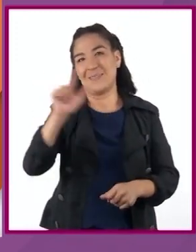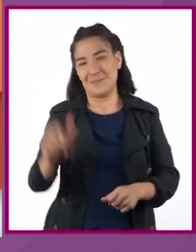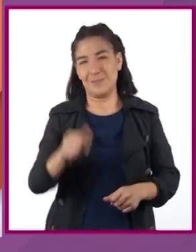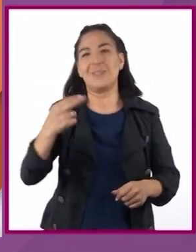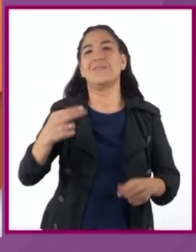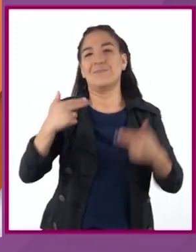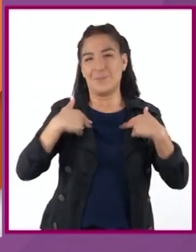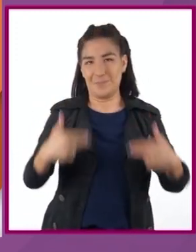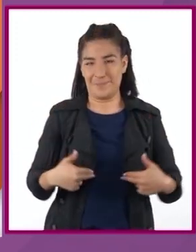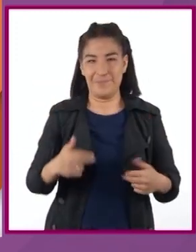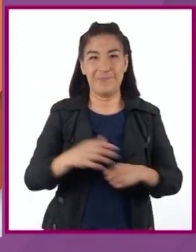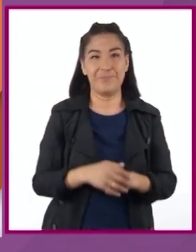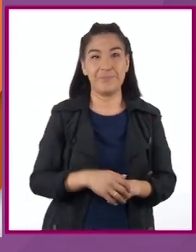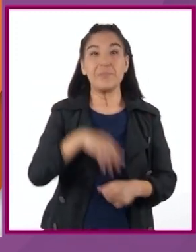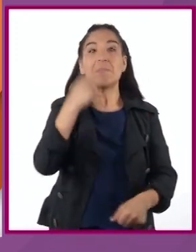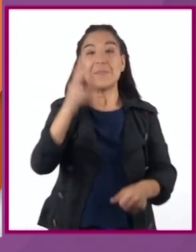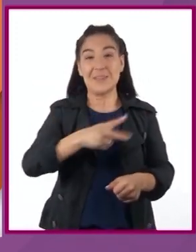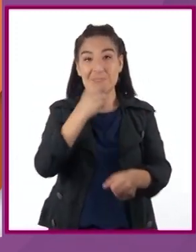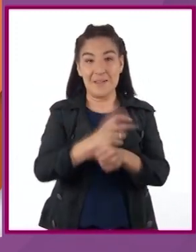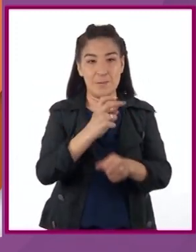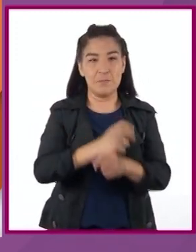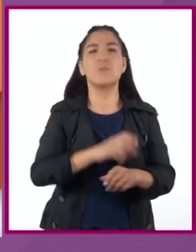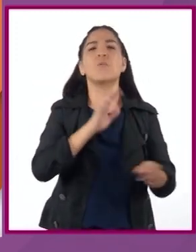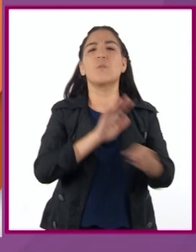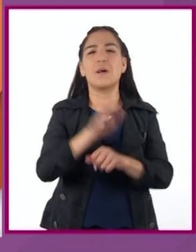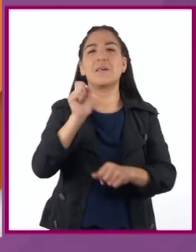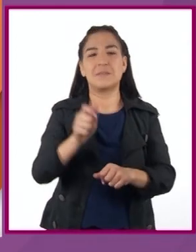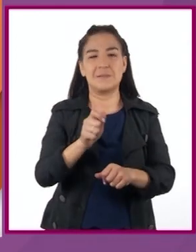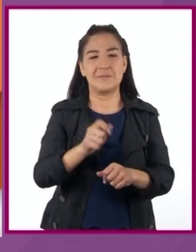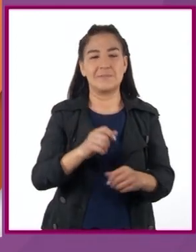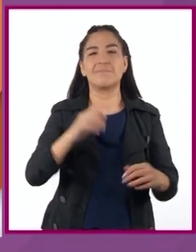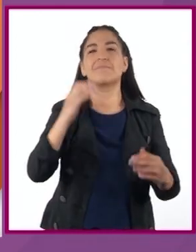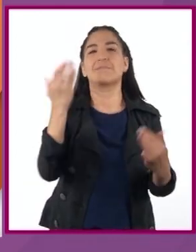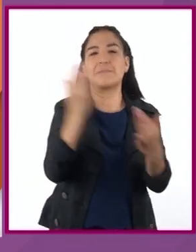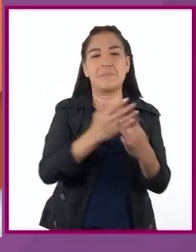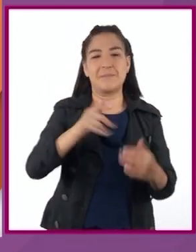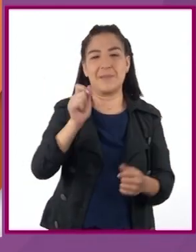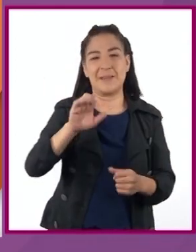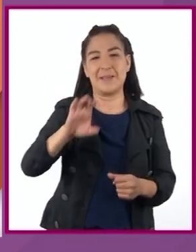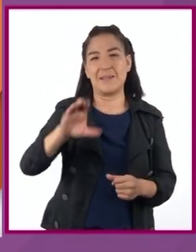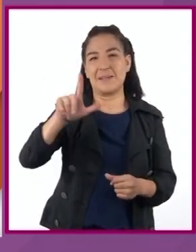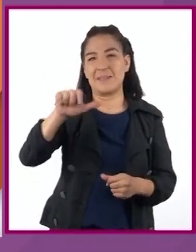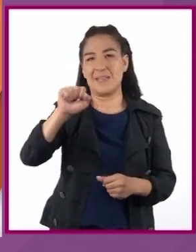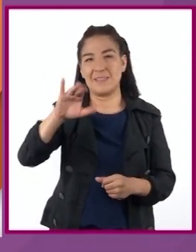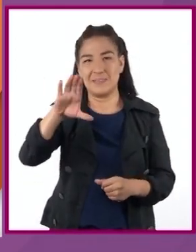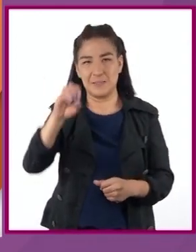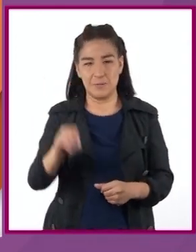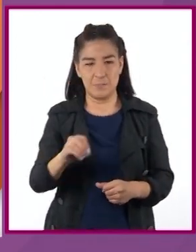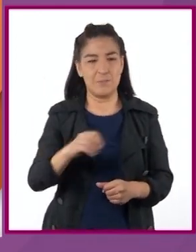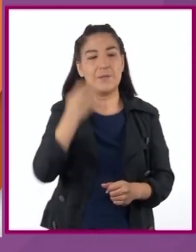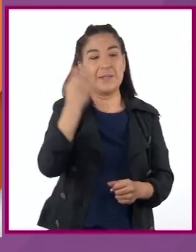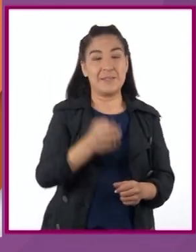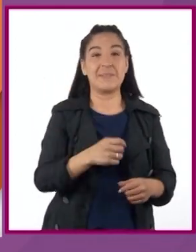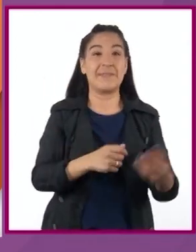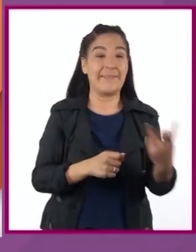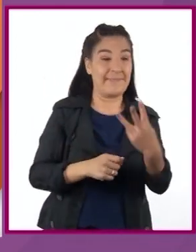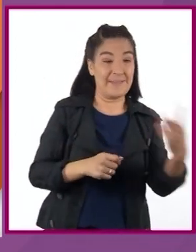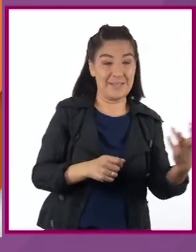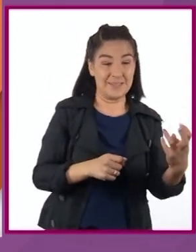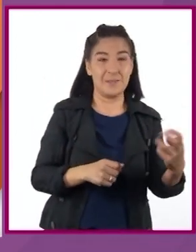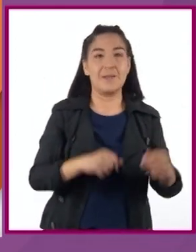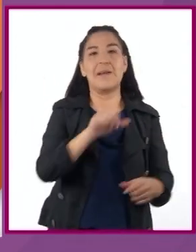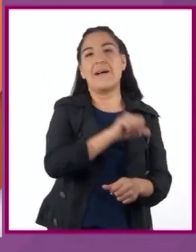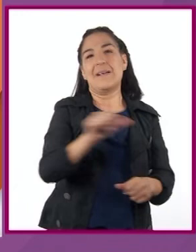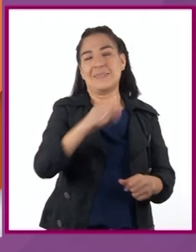La segunda parte de la línea será el periodo clásico, que será del año 300 al 900